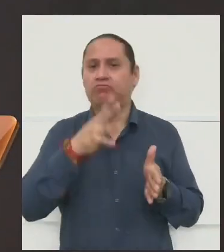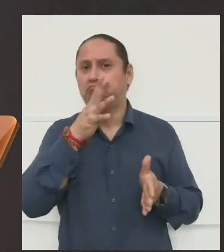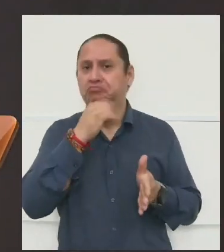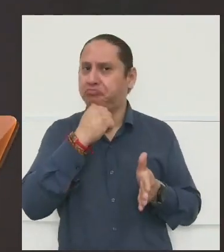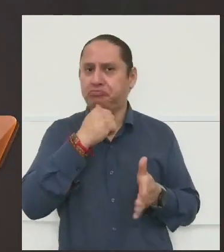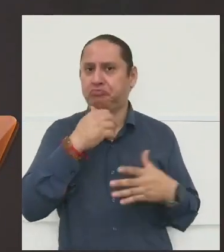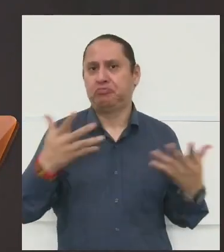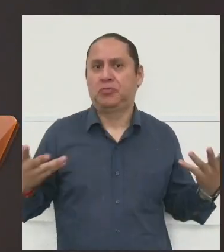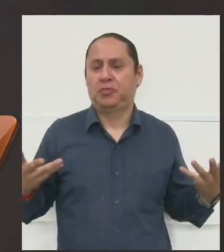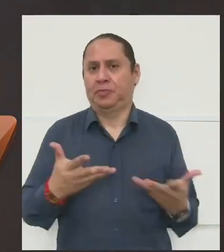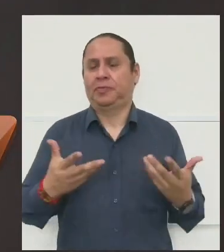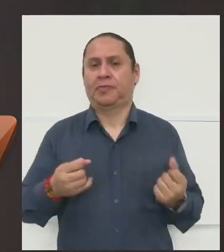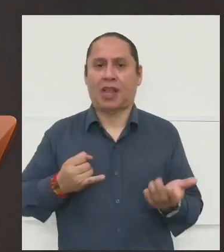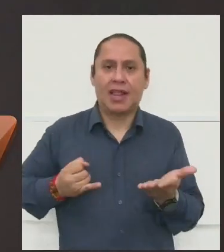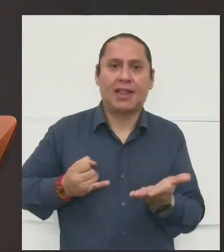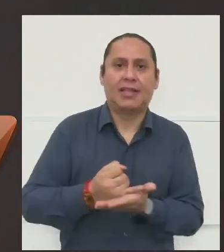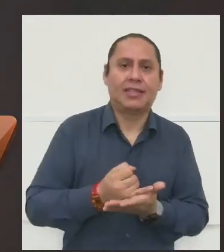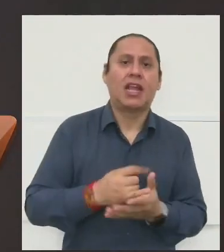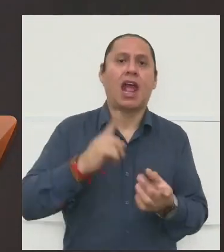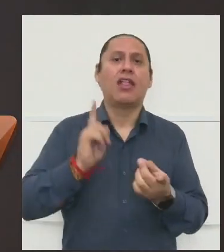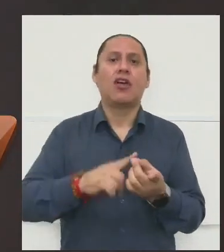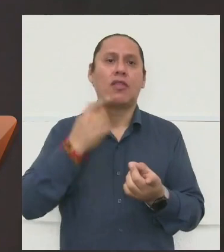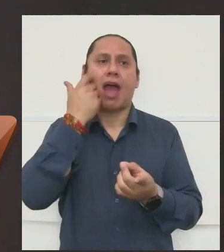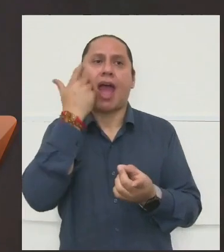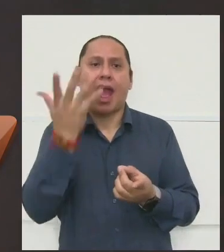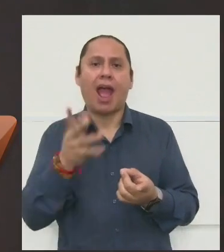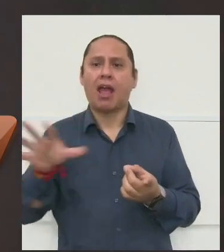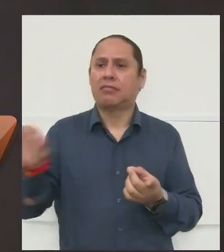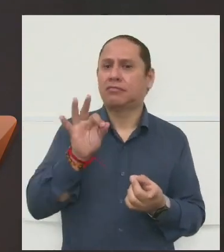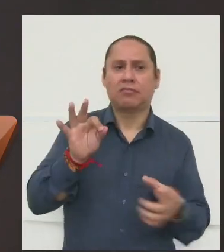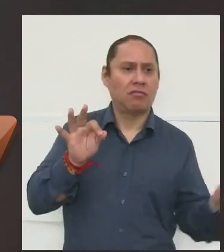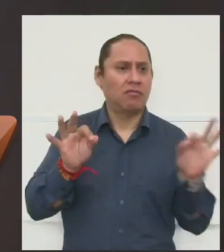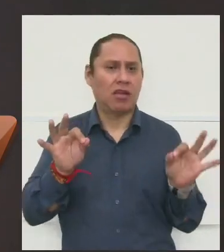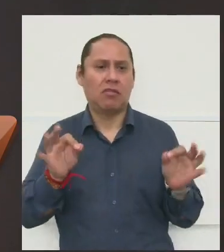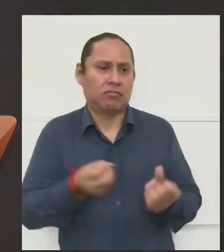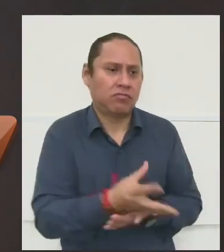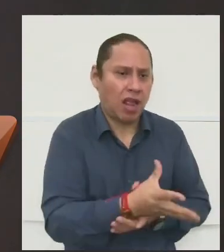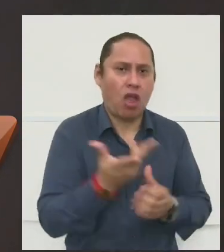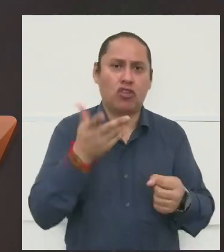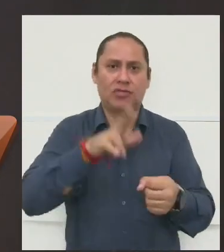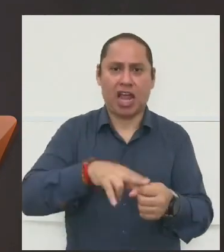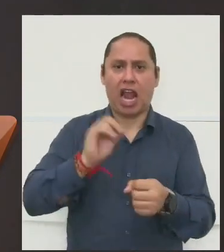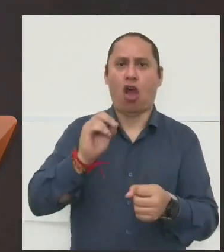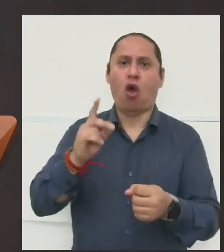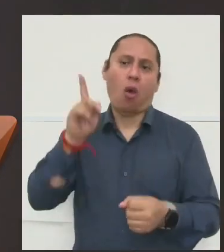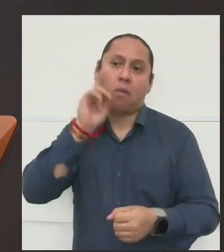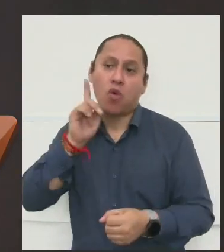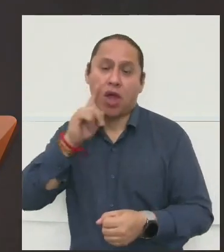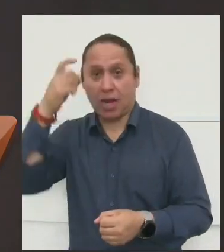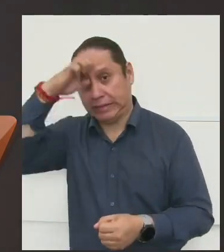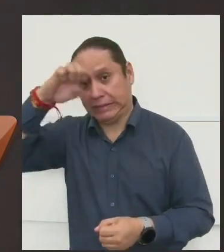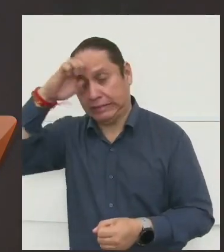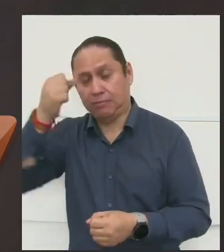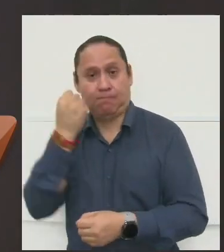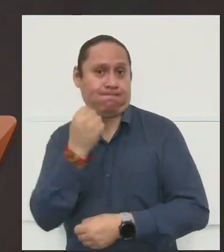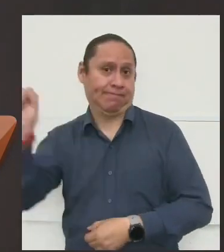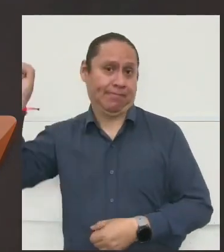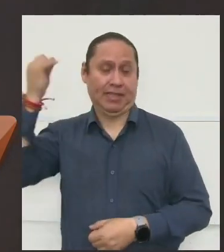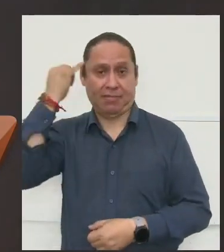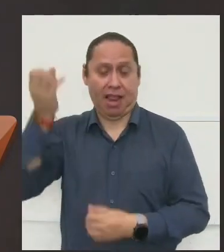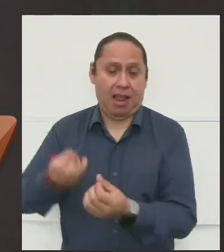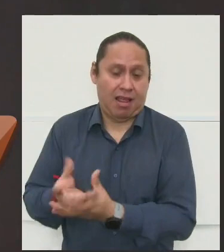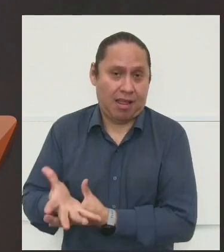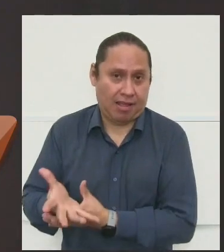derecho a decidir en dónde Y con quién acudir limitando esa práctica y brillando que la